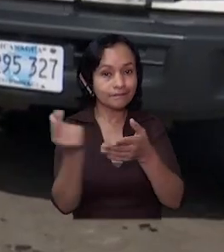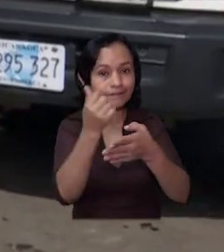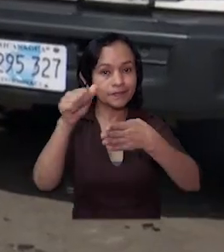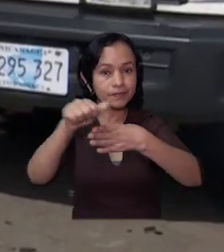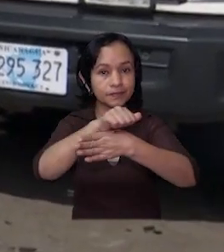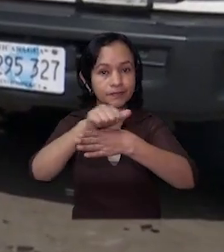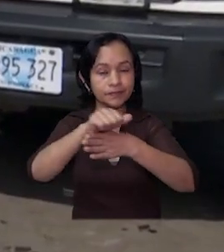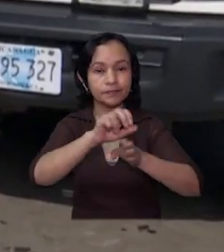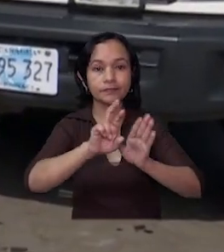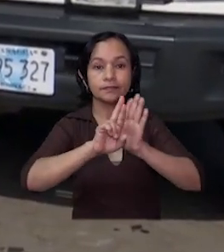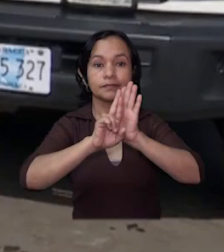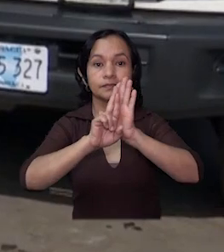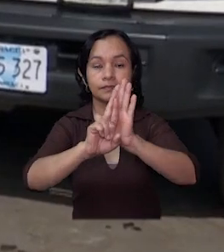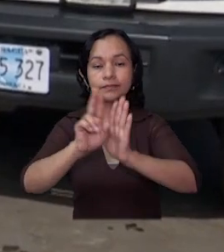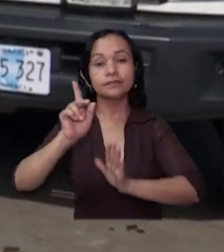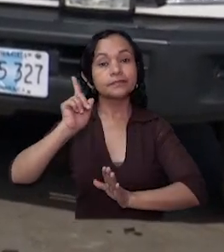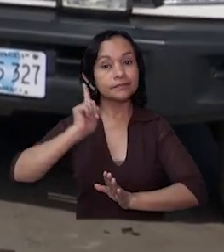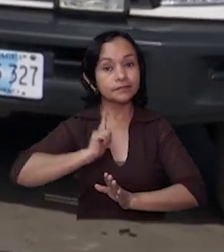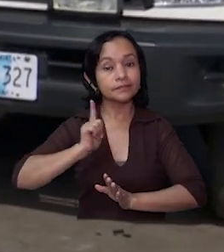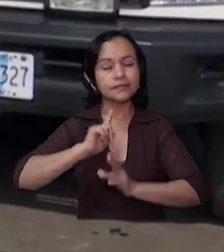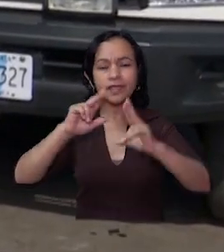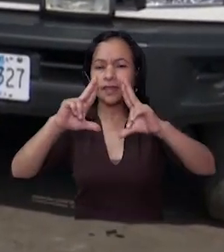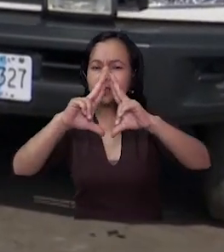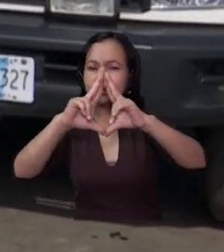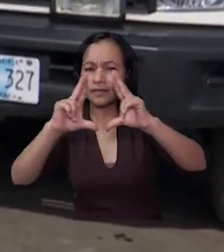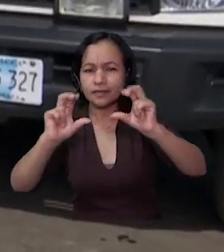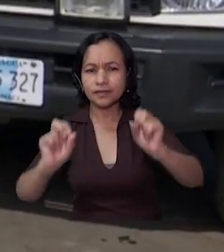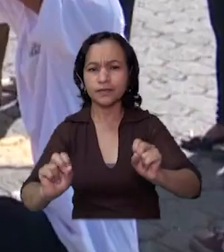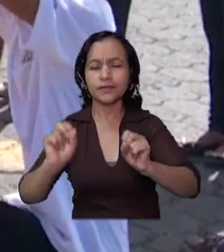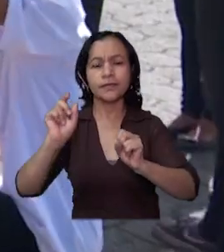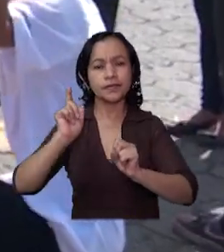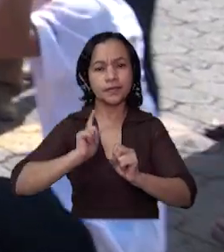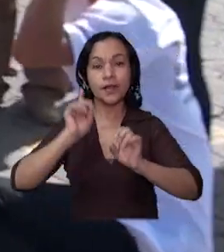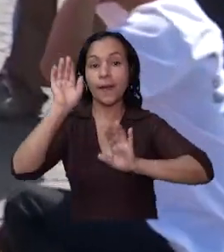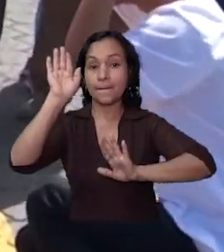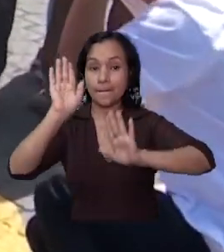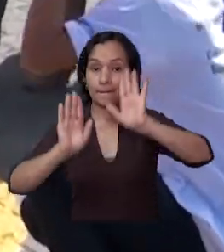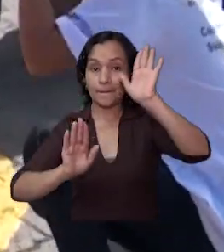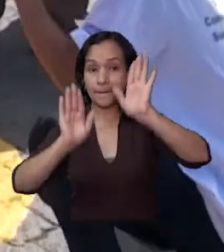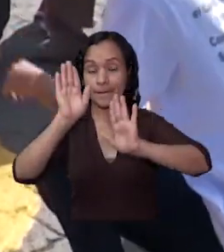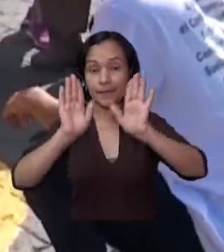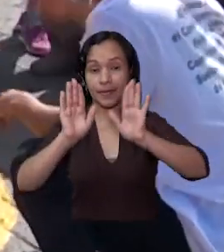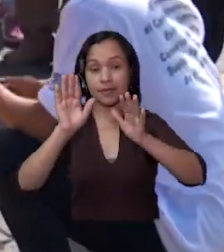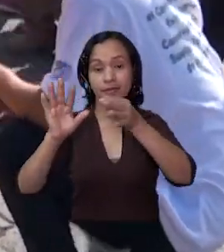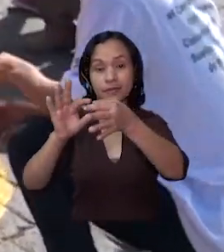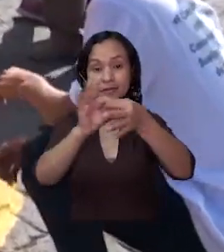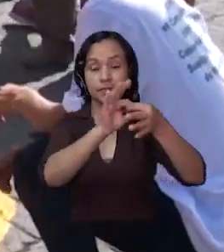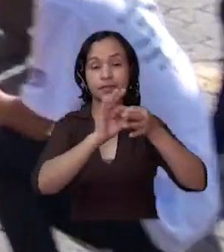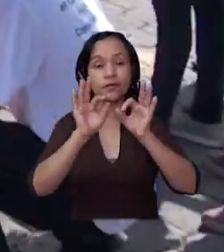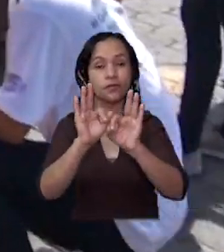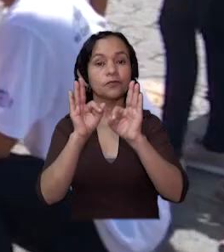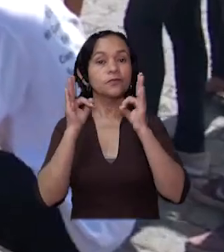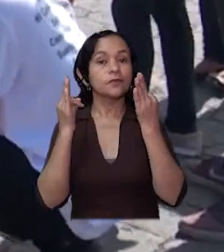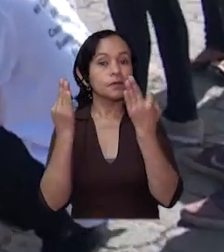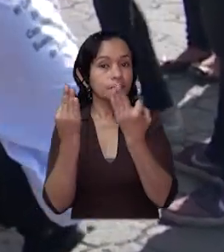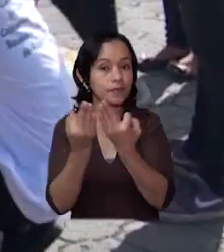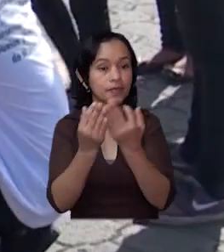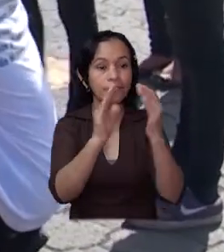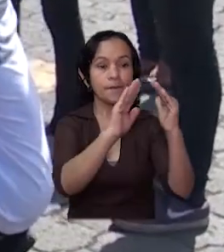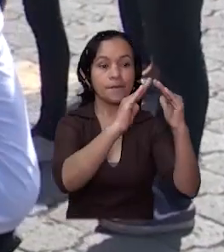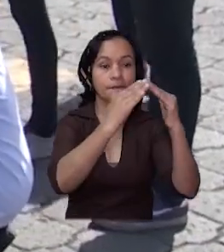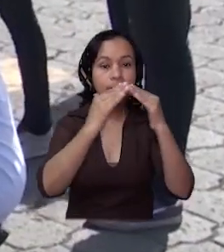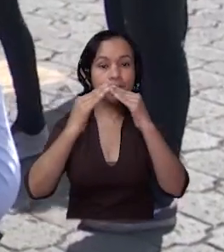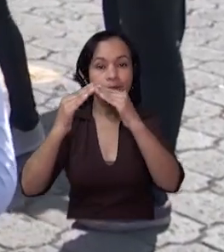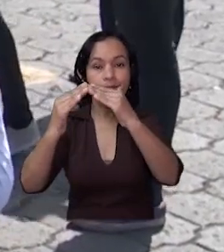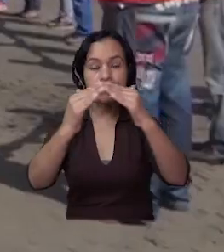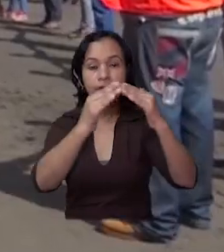de preparación y capacidad de respuesta con los que se cuenta a nivel nacional, logrando también la participación activa y colectiva de las familias desde